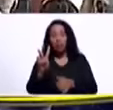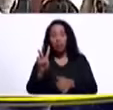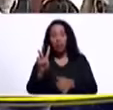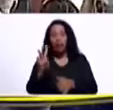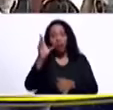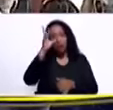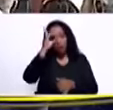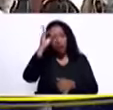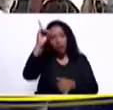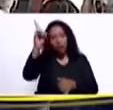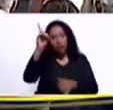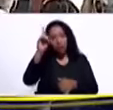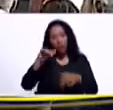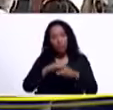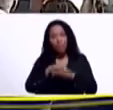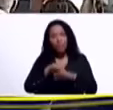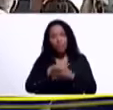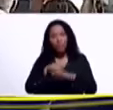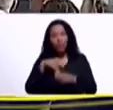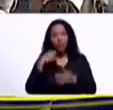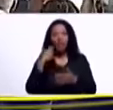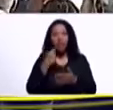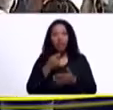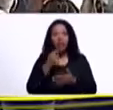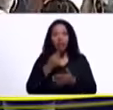de la República, ministra de Finanzas,